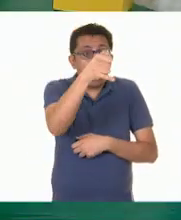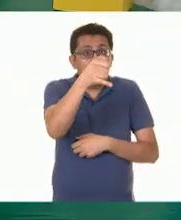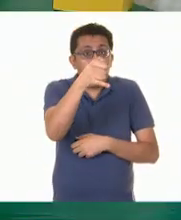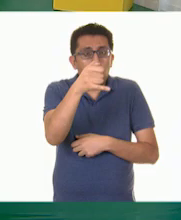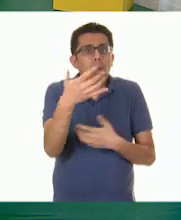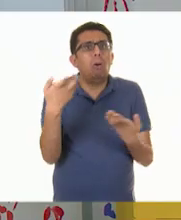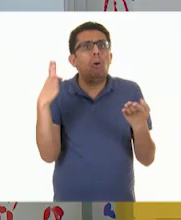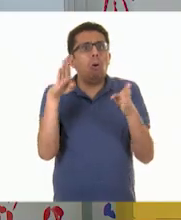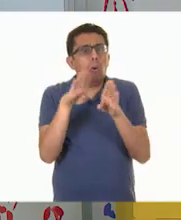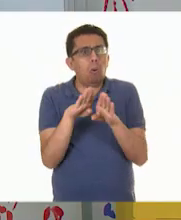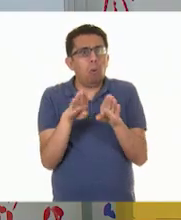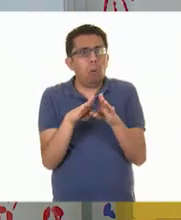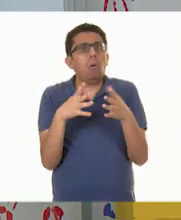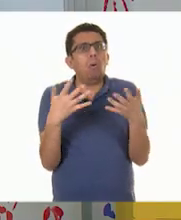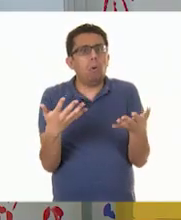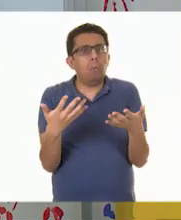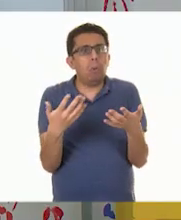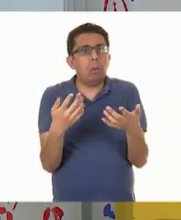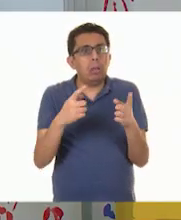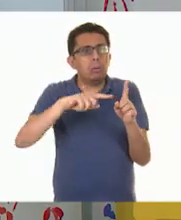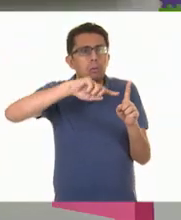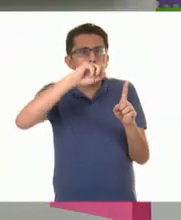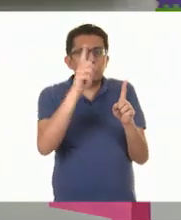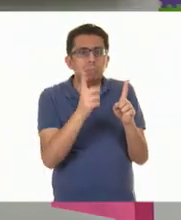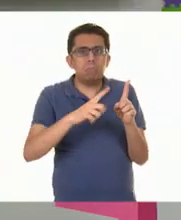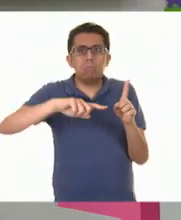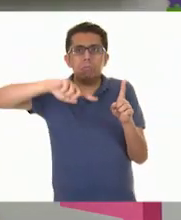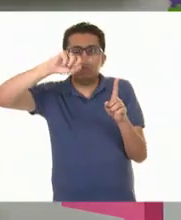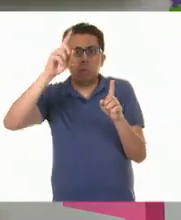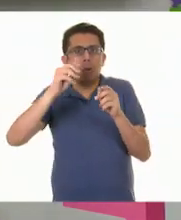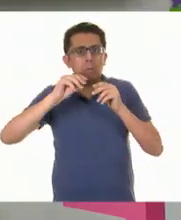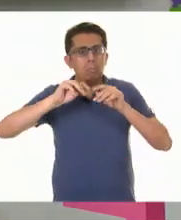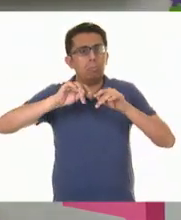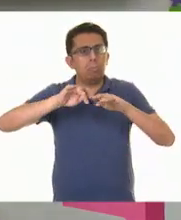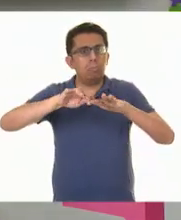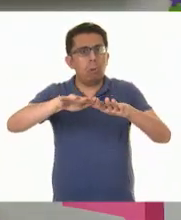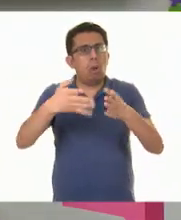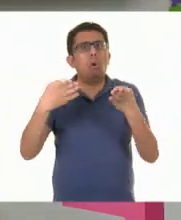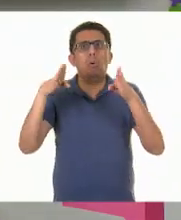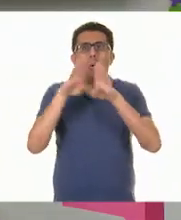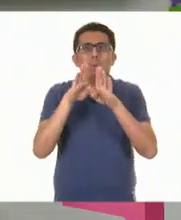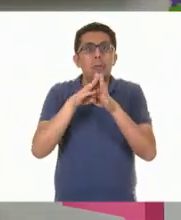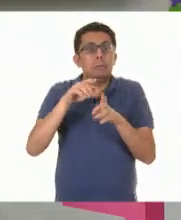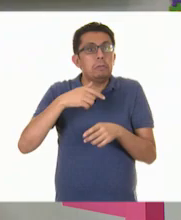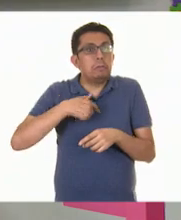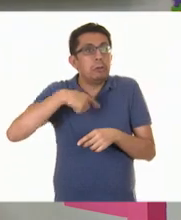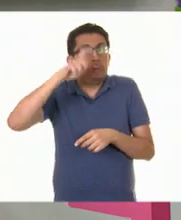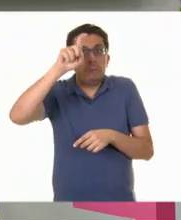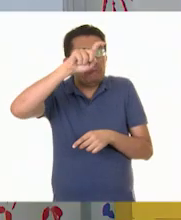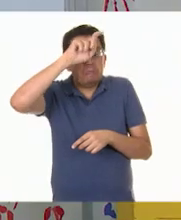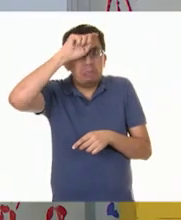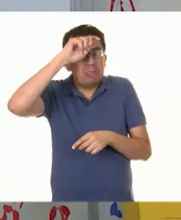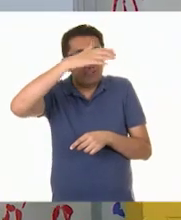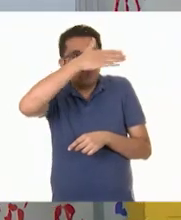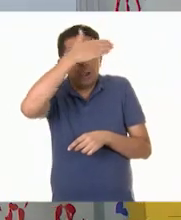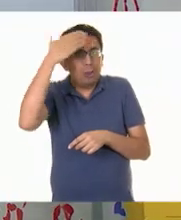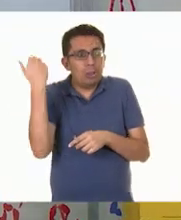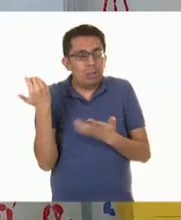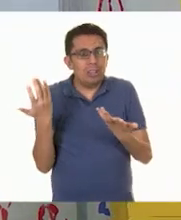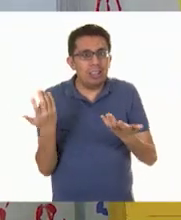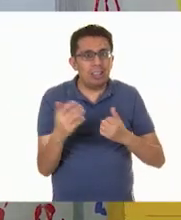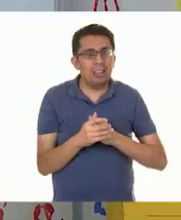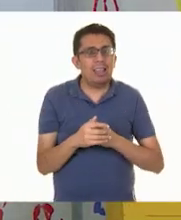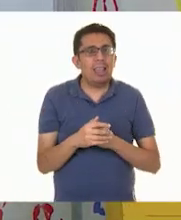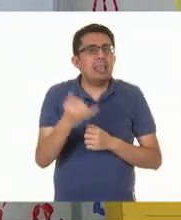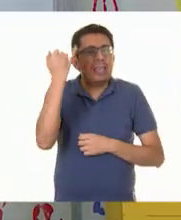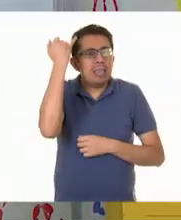ese proceso o ese viaje que hacen tus ondas sonoras? No me había puesto a pensarlo. ¿Te imaginas qué pasaría si estos hilos fueran